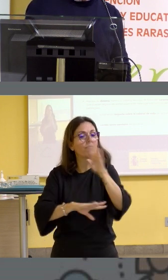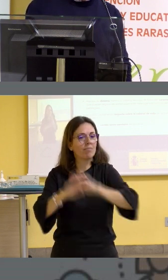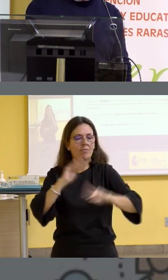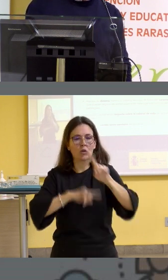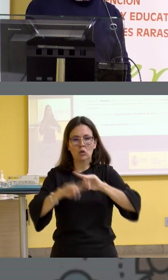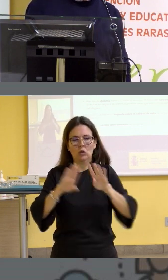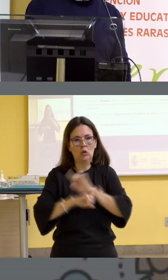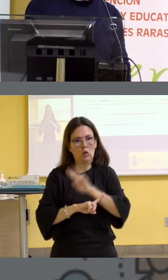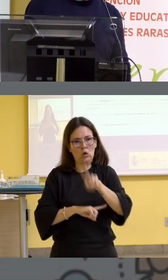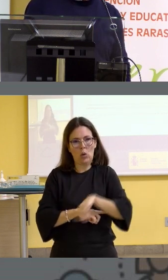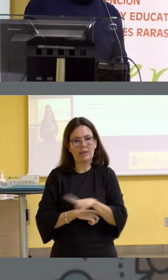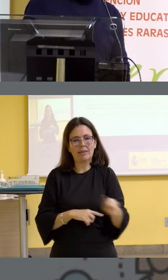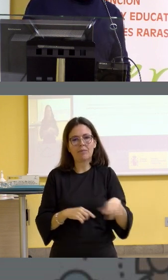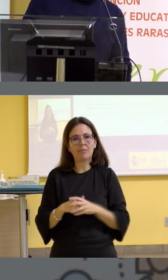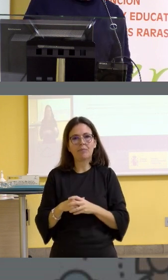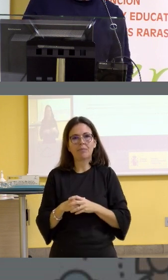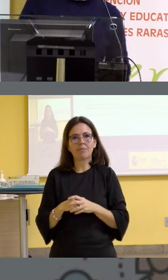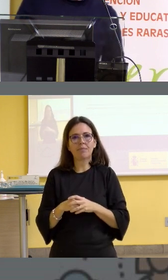ámbito.